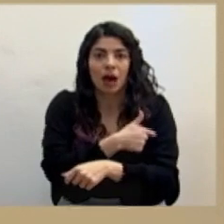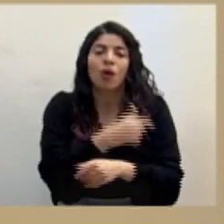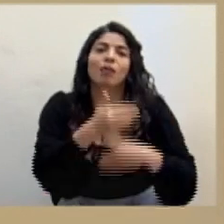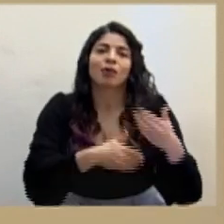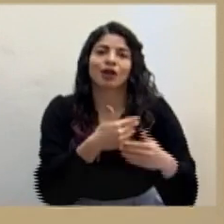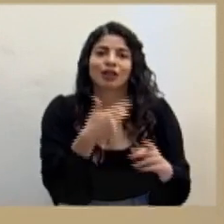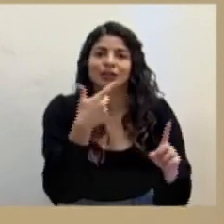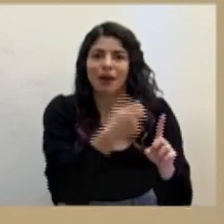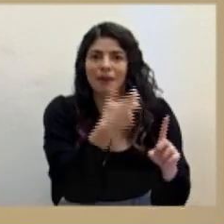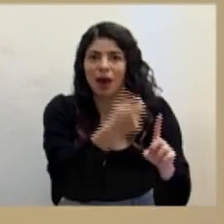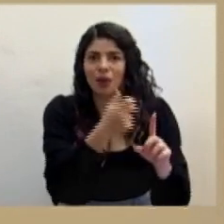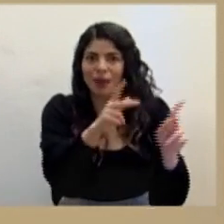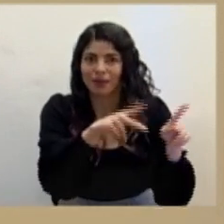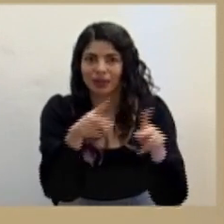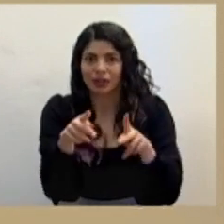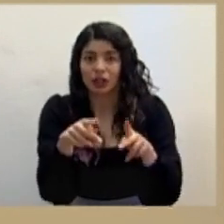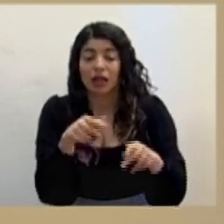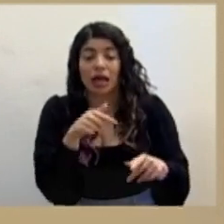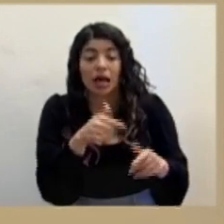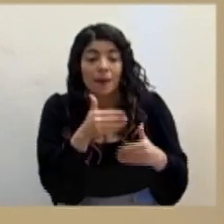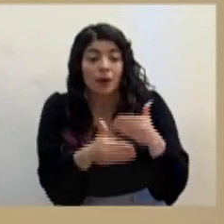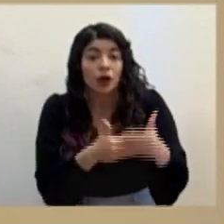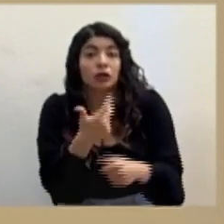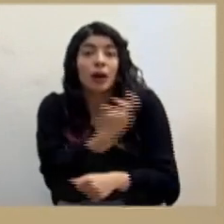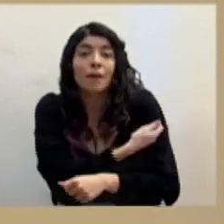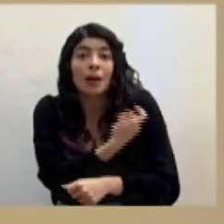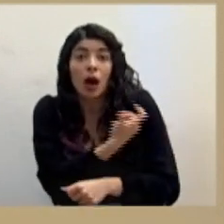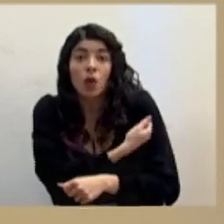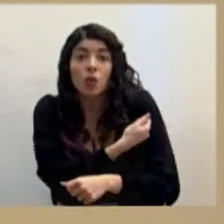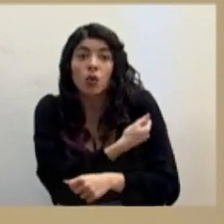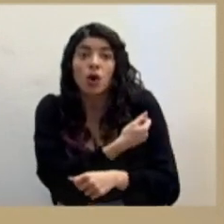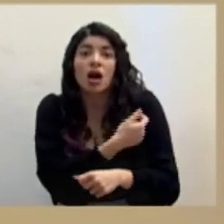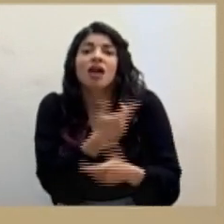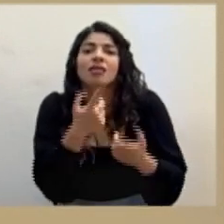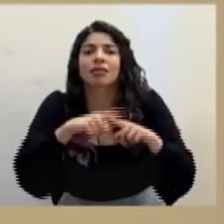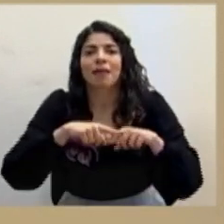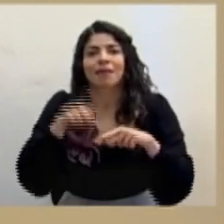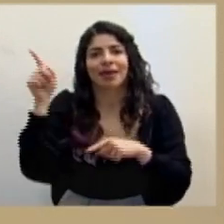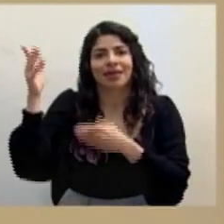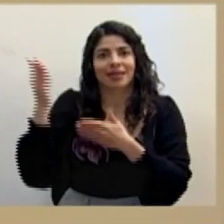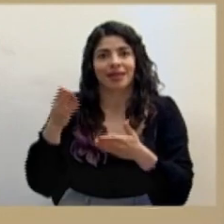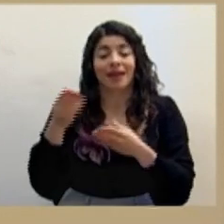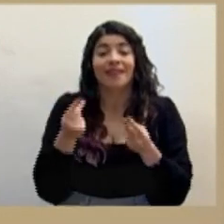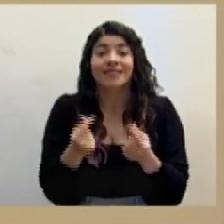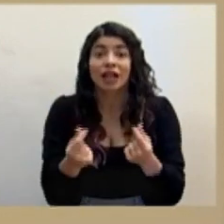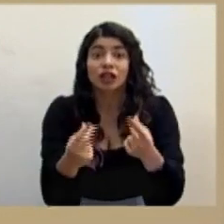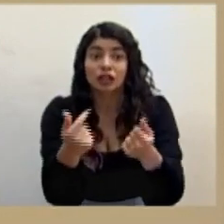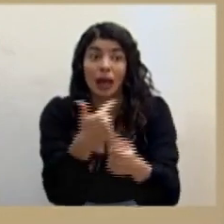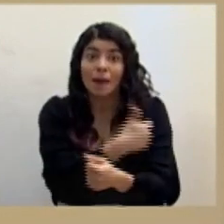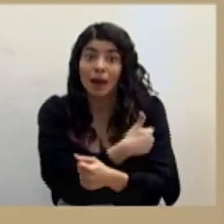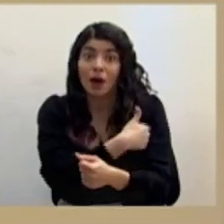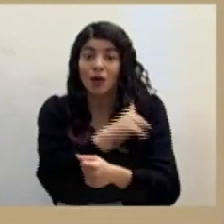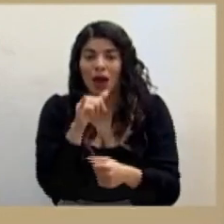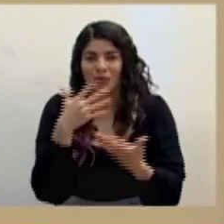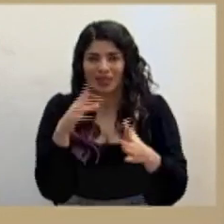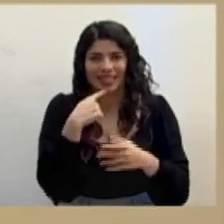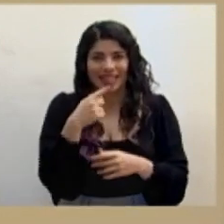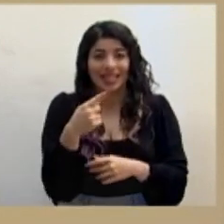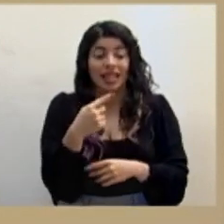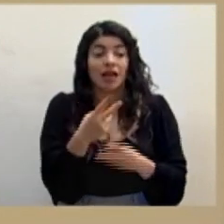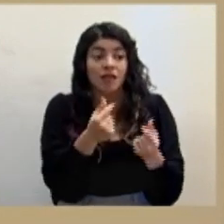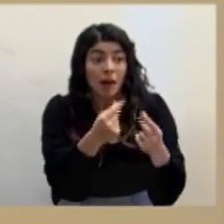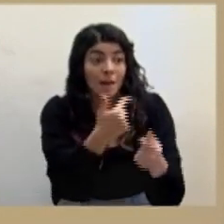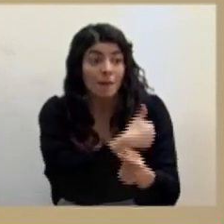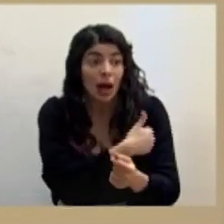El ritmo de vacunación lo va a establecer la llegada de las vacunas al país. La velocidad de vacunación, como bien acabo de mencionar, depende